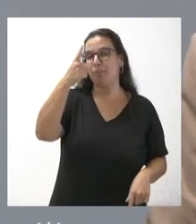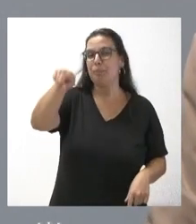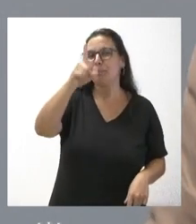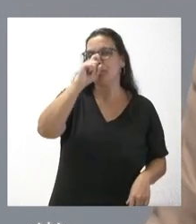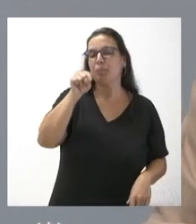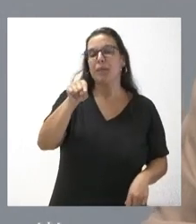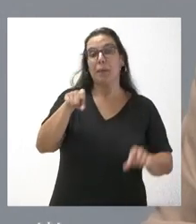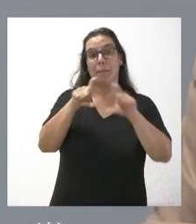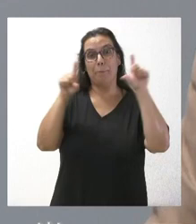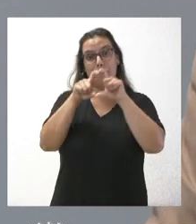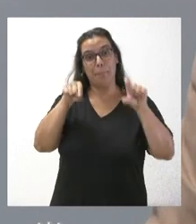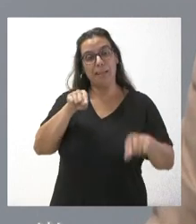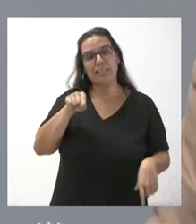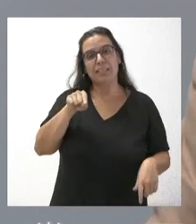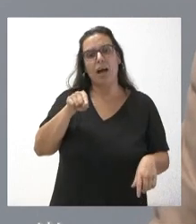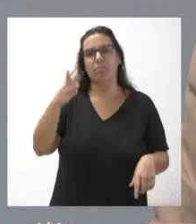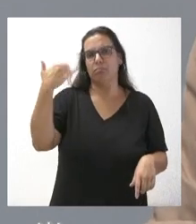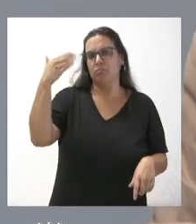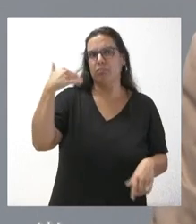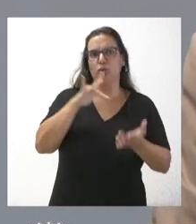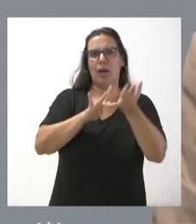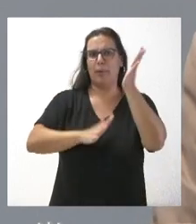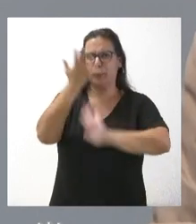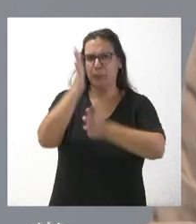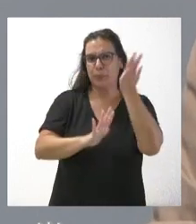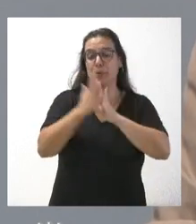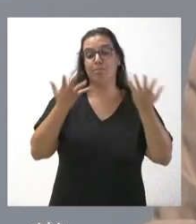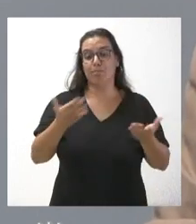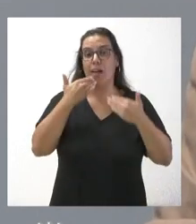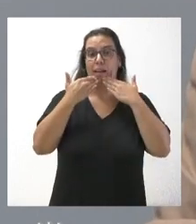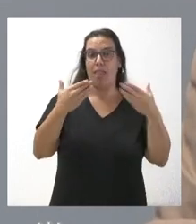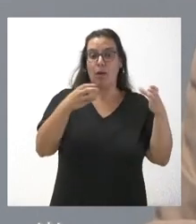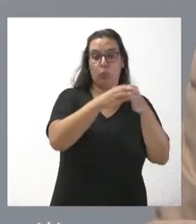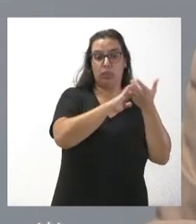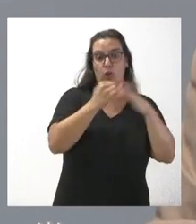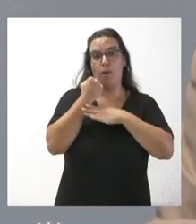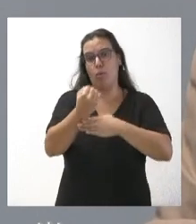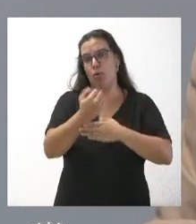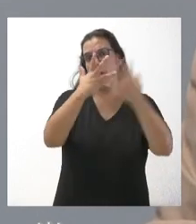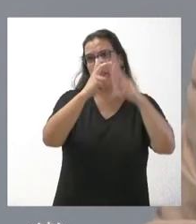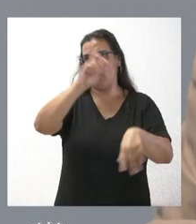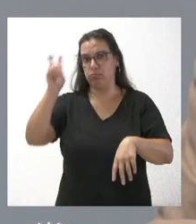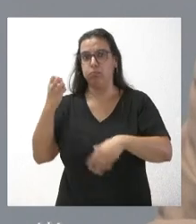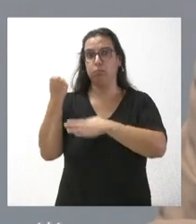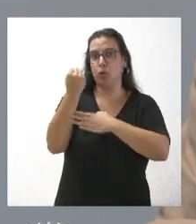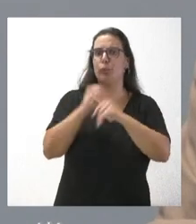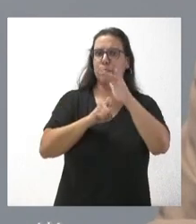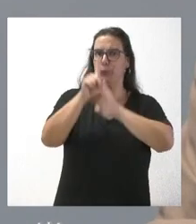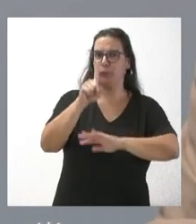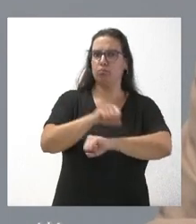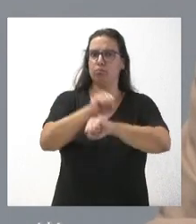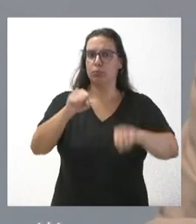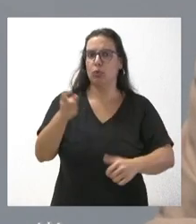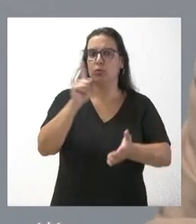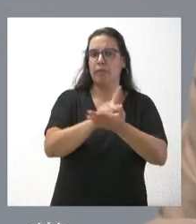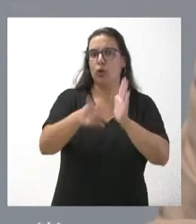esta empresa pues tuvo un incendio, con el apoyo de la Junta de Castilla y León y otras administraciones pudo recuperarse, se mantiene en nuestra